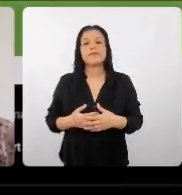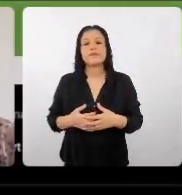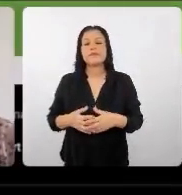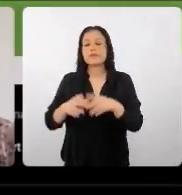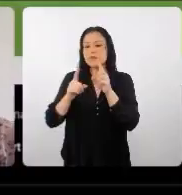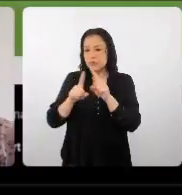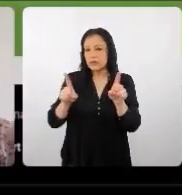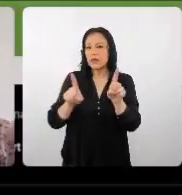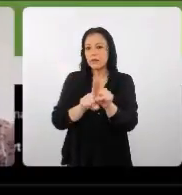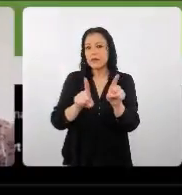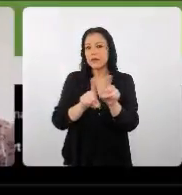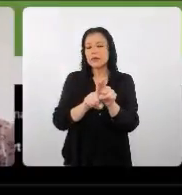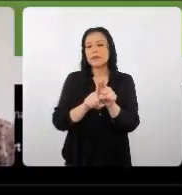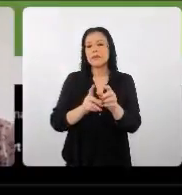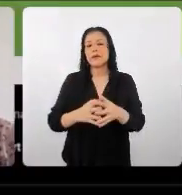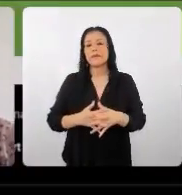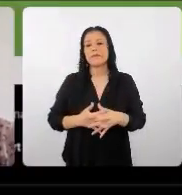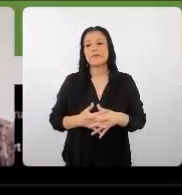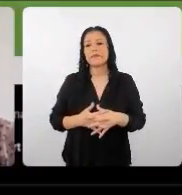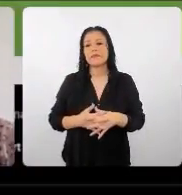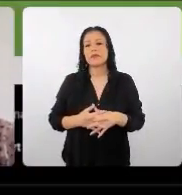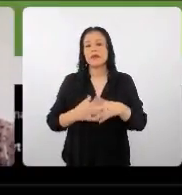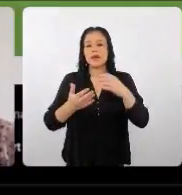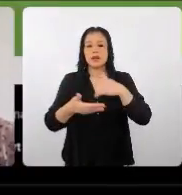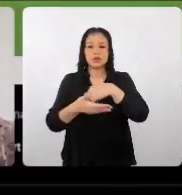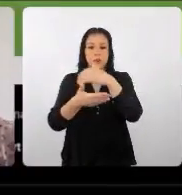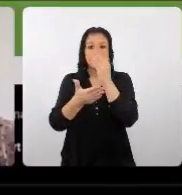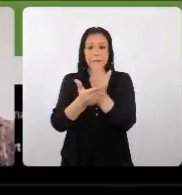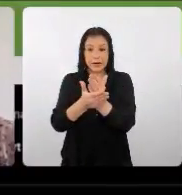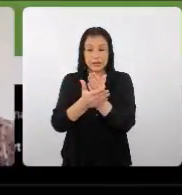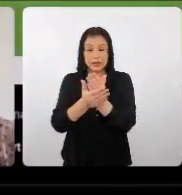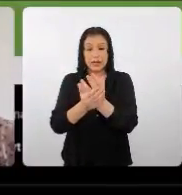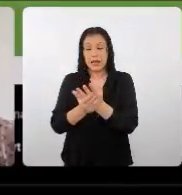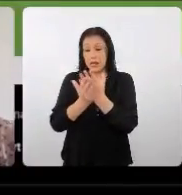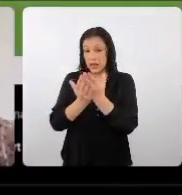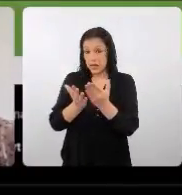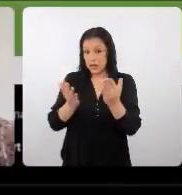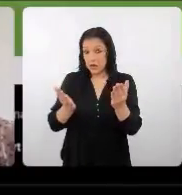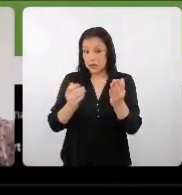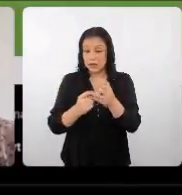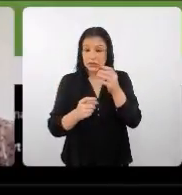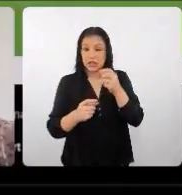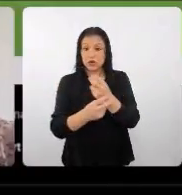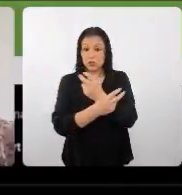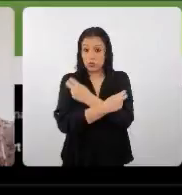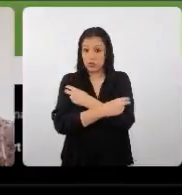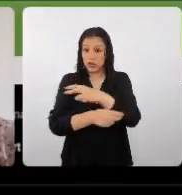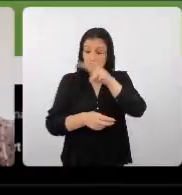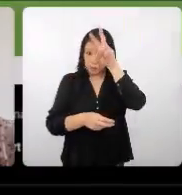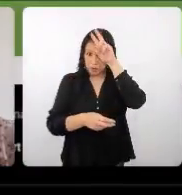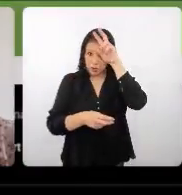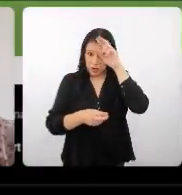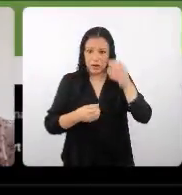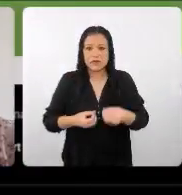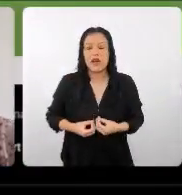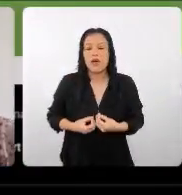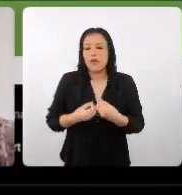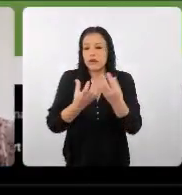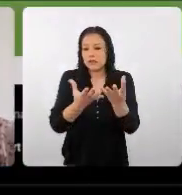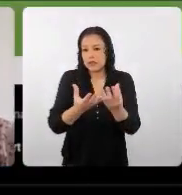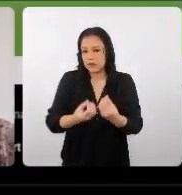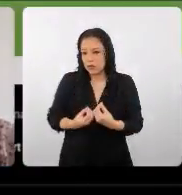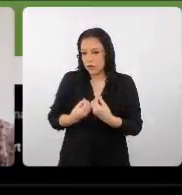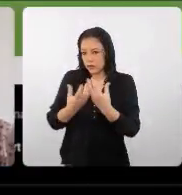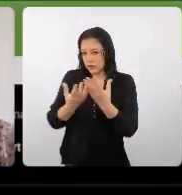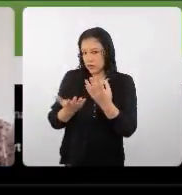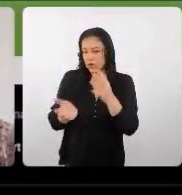pero también son parte de piezas que los museos peruanos han estado ofreciéndonos,